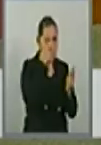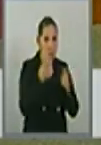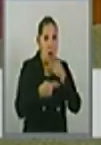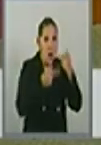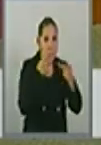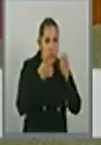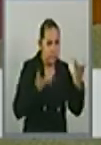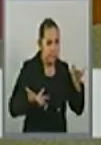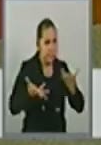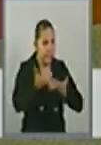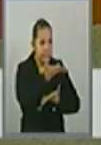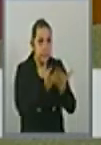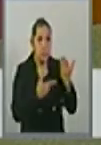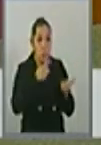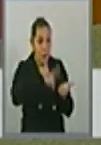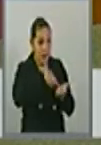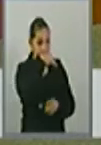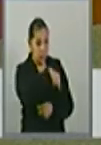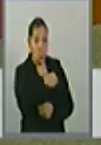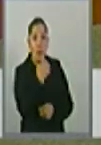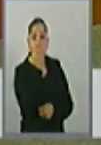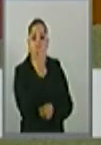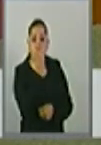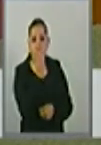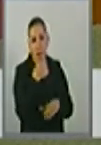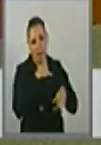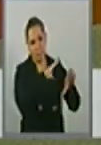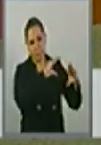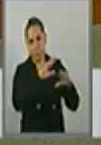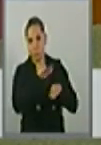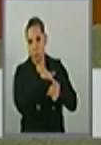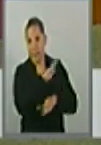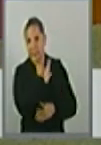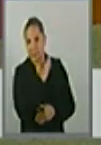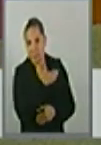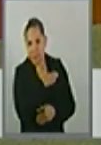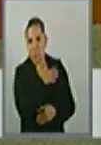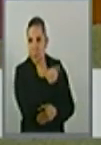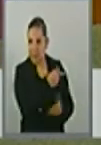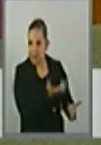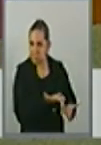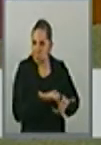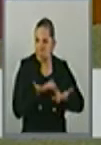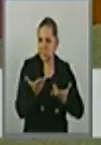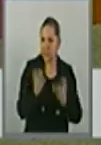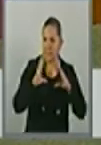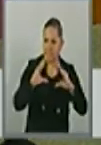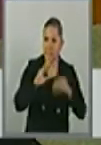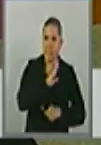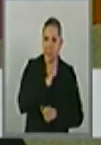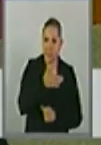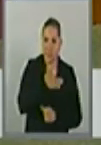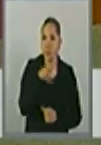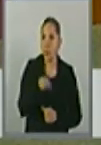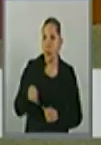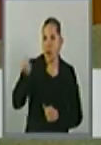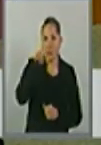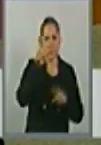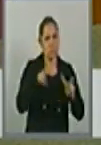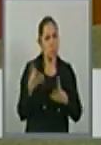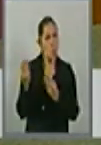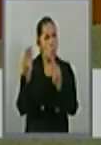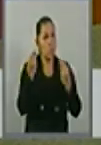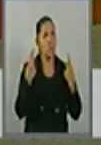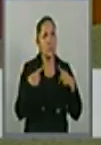de español son las prestadoras de este servicio la demanda de aprendizaje del español sigue siendo muy fuerte